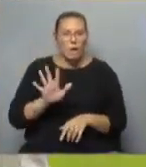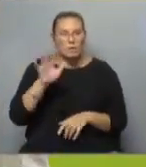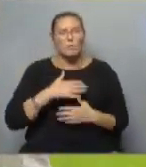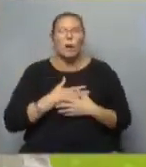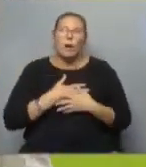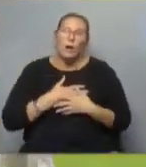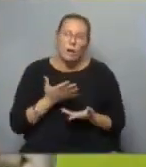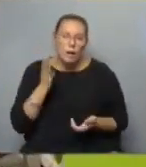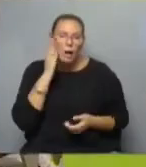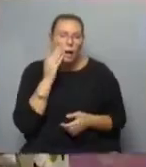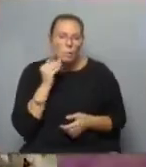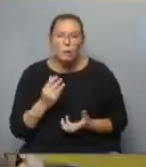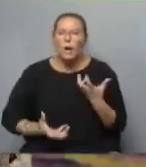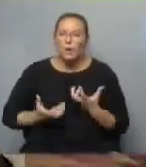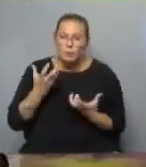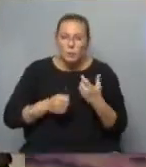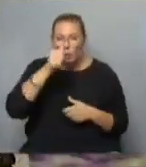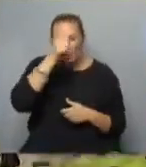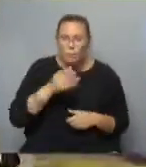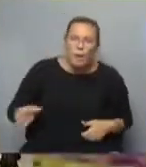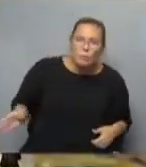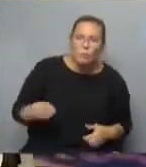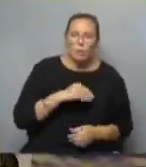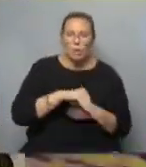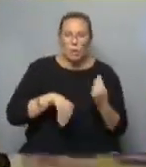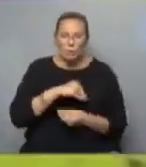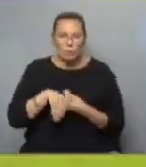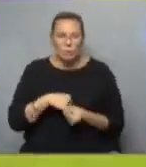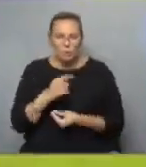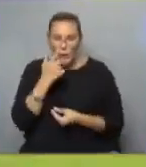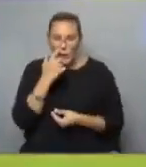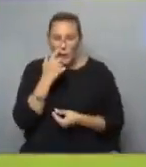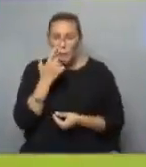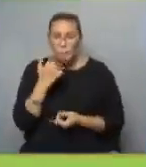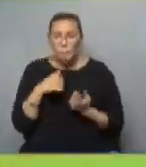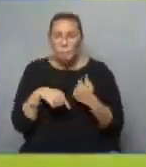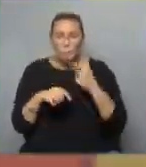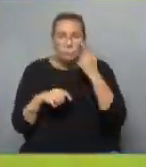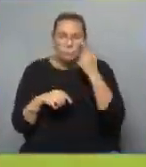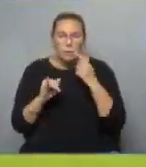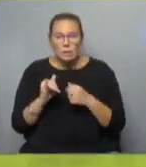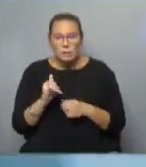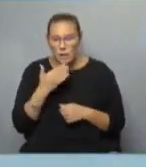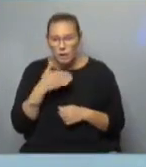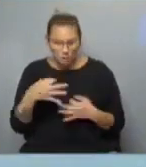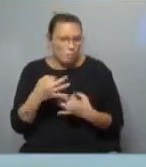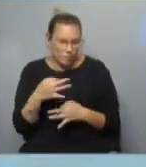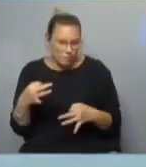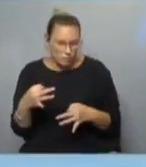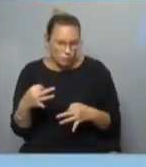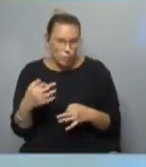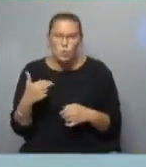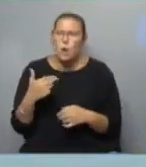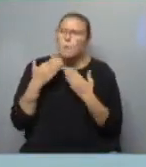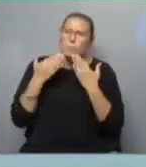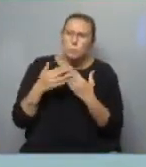romantizar a la abuela cocinando todos los domingos para todos. Pero... Sí, pero tampoco, sí, lo que decís está perfecto. Nadie se